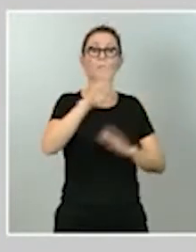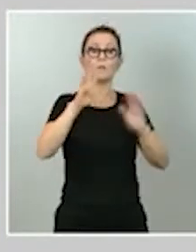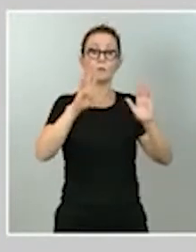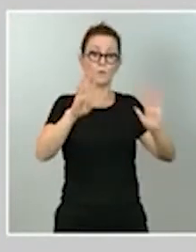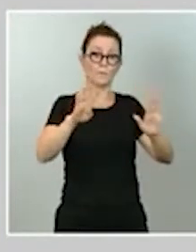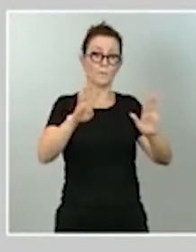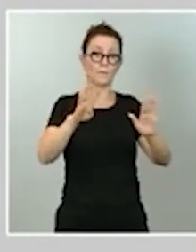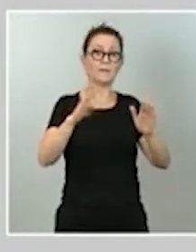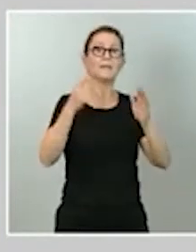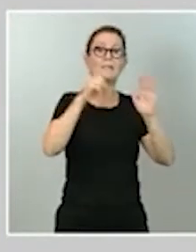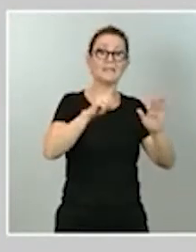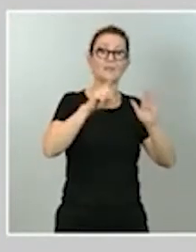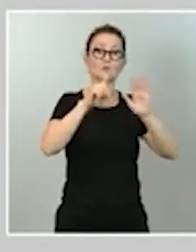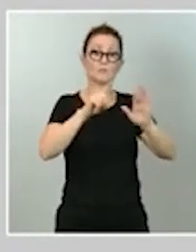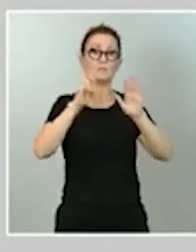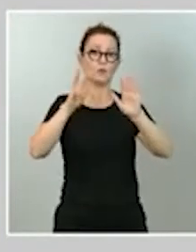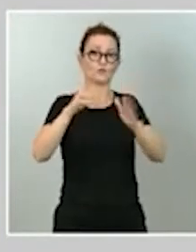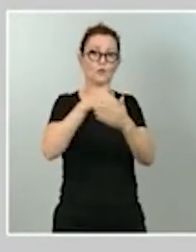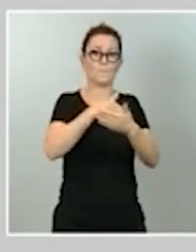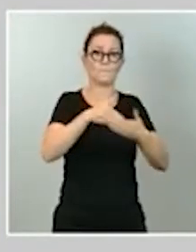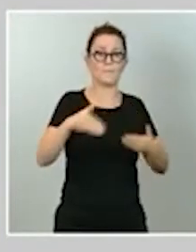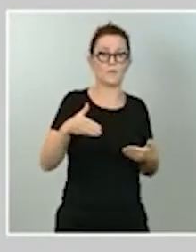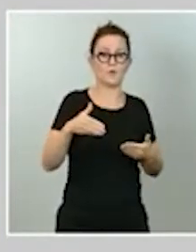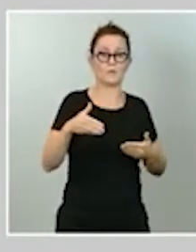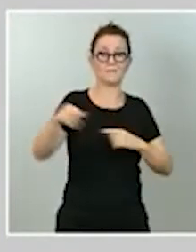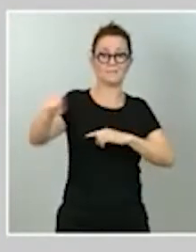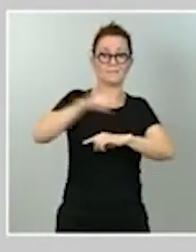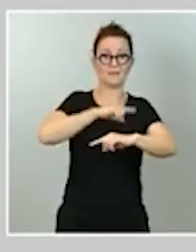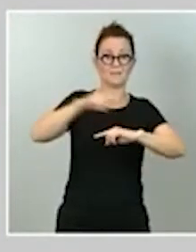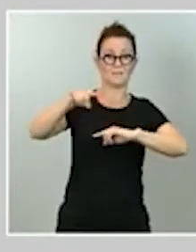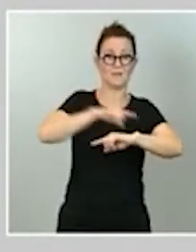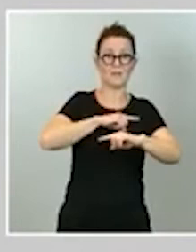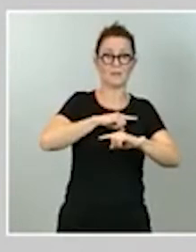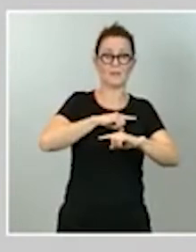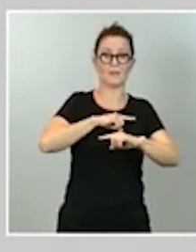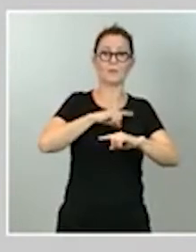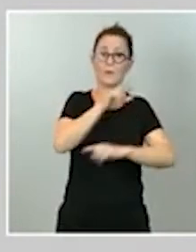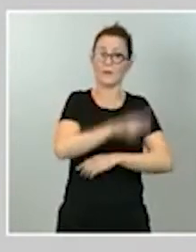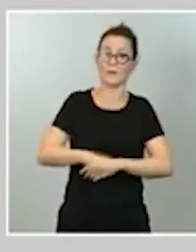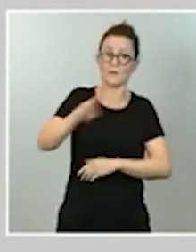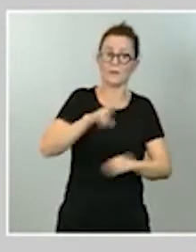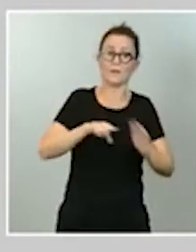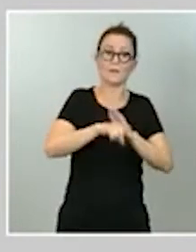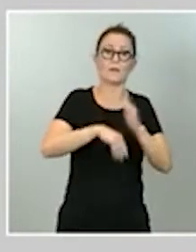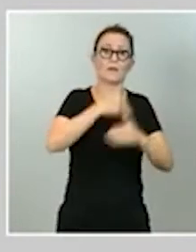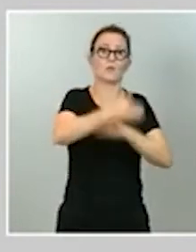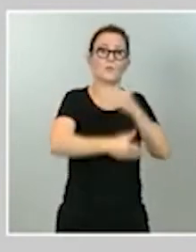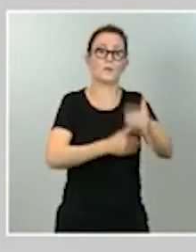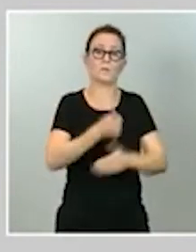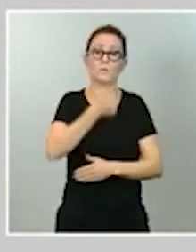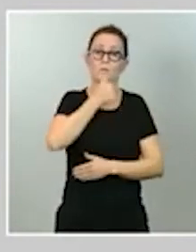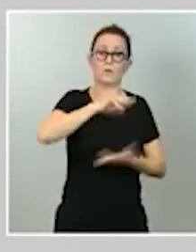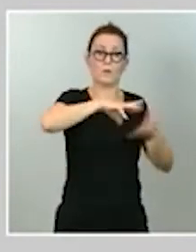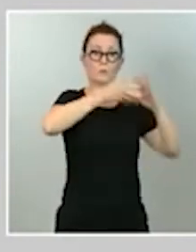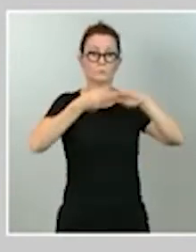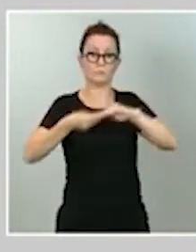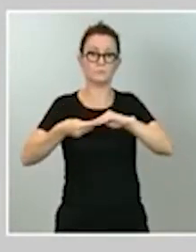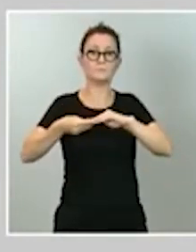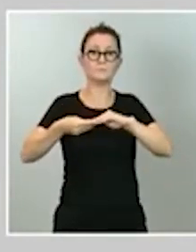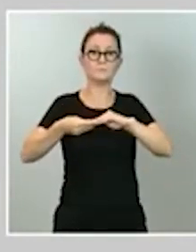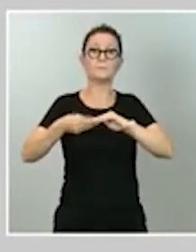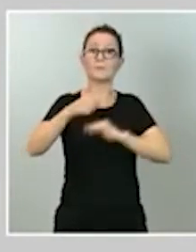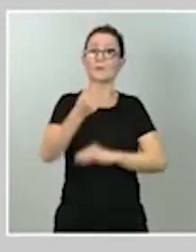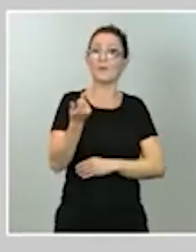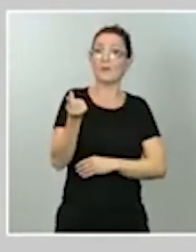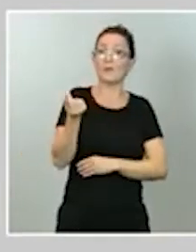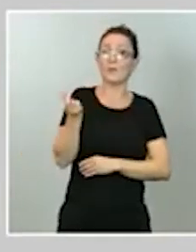millones en forma de transferencia del mecanismo de recuperación y resiliencia este dinero se va a incorporar